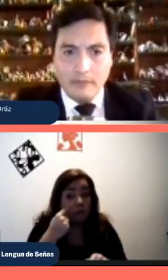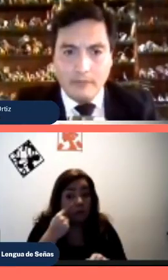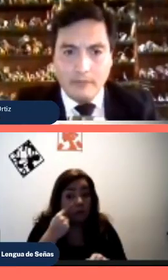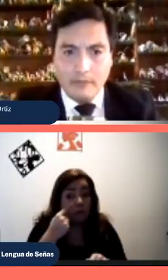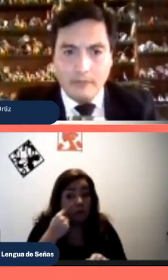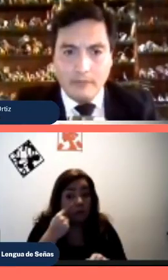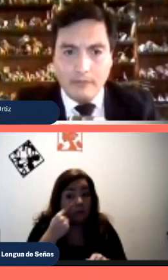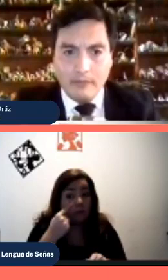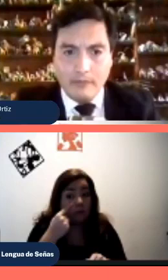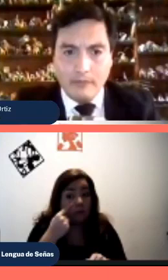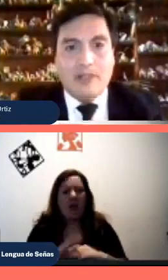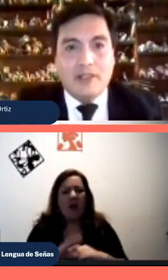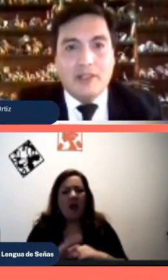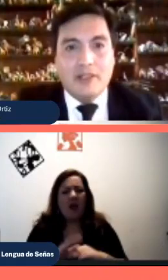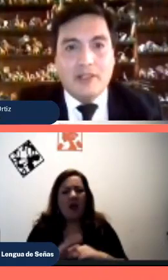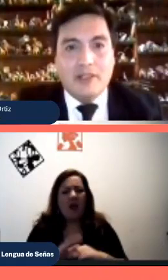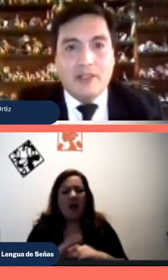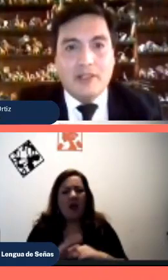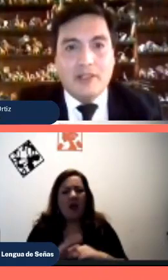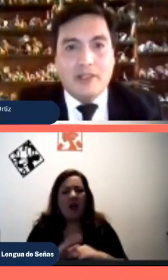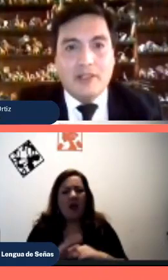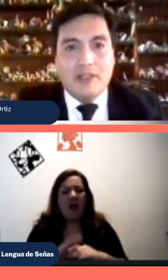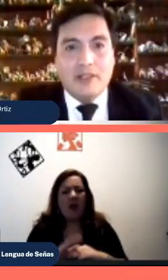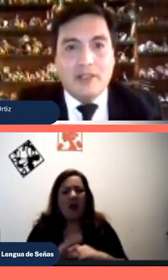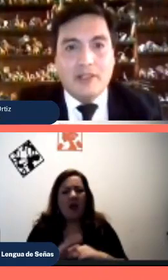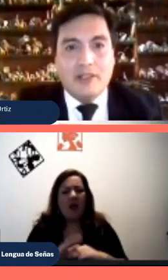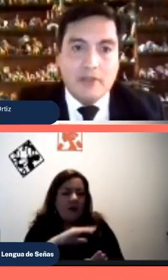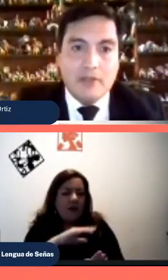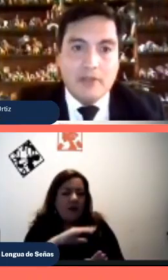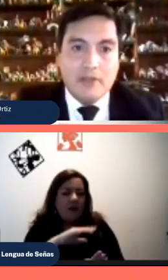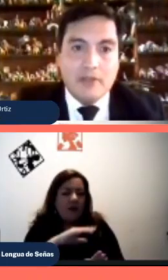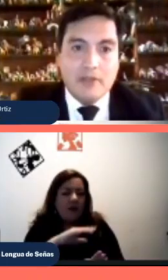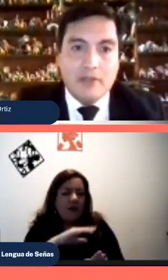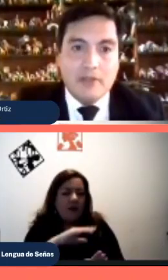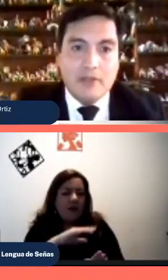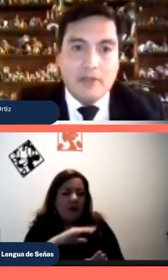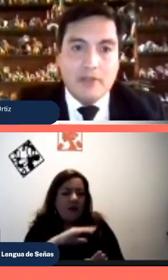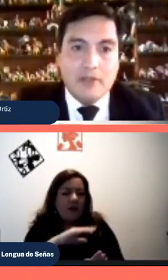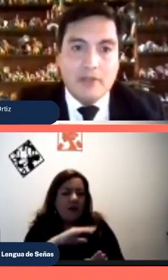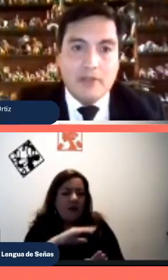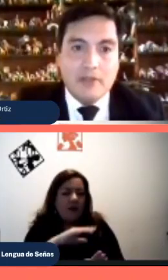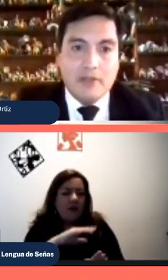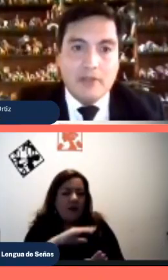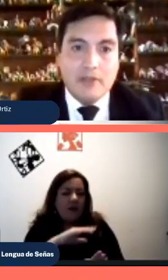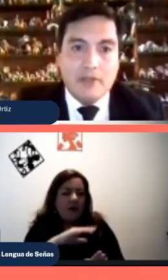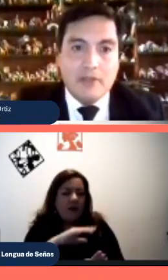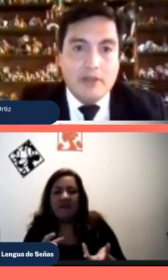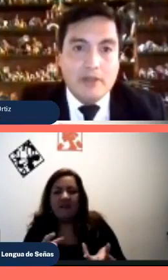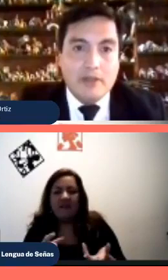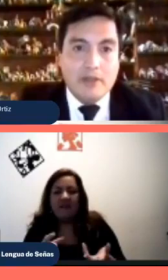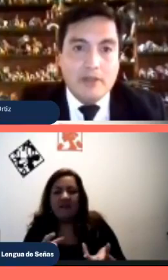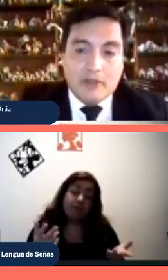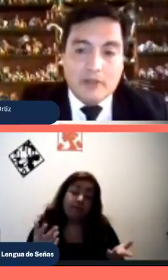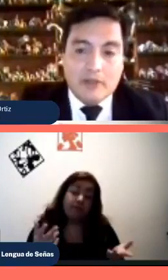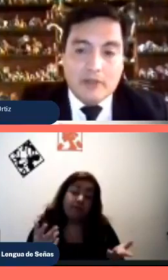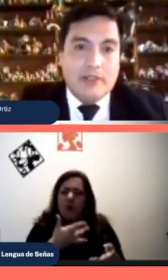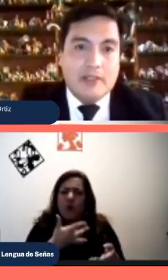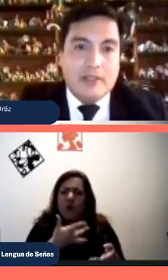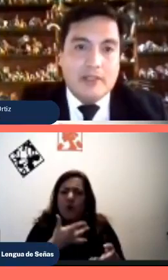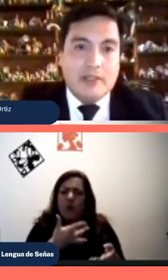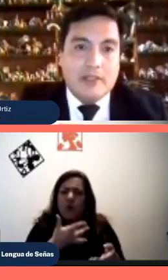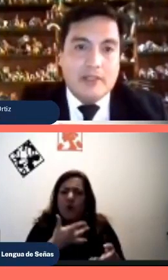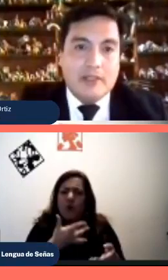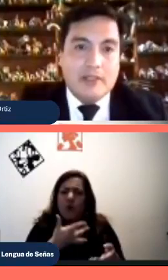es un poco osado de señalar una especie específica con restos tan escasos, tomando en